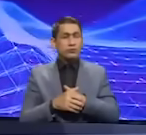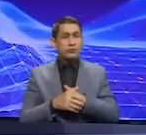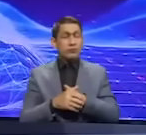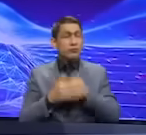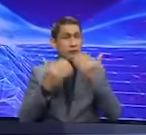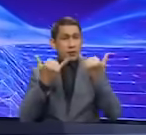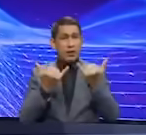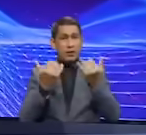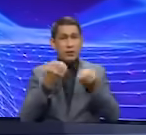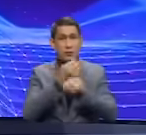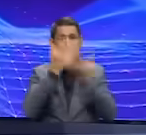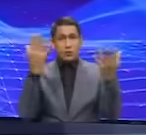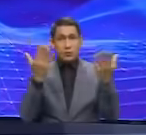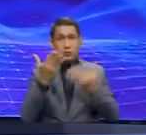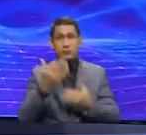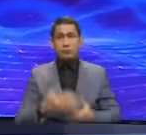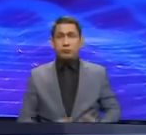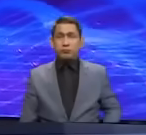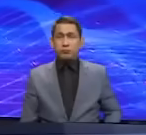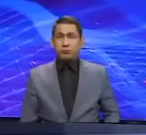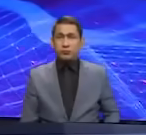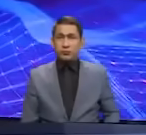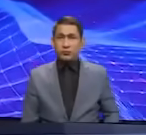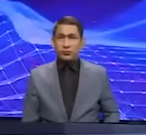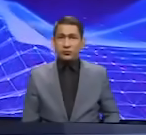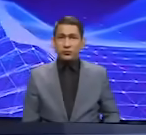un informe al respecto. Veamos.